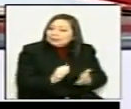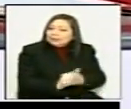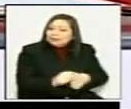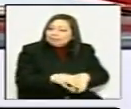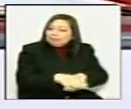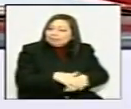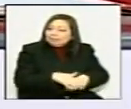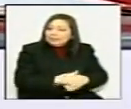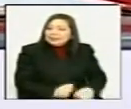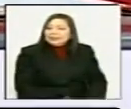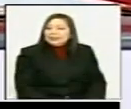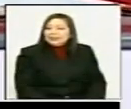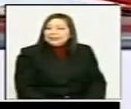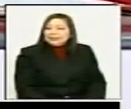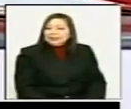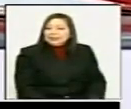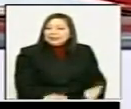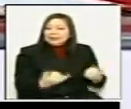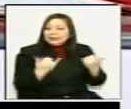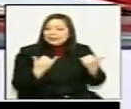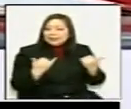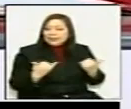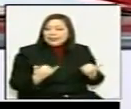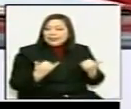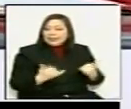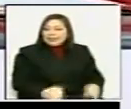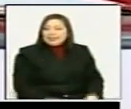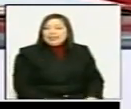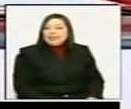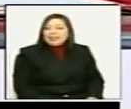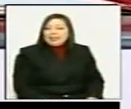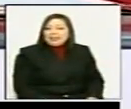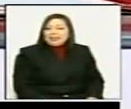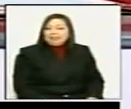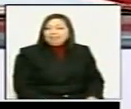posición frente a estos